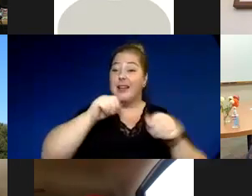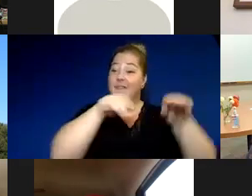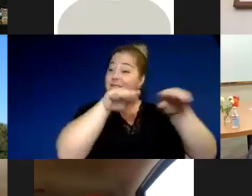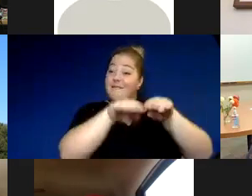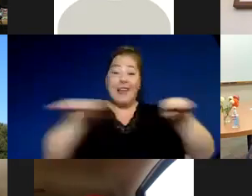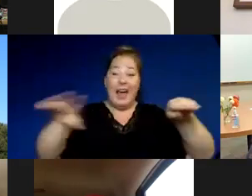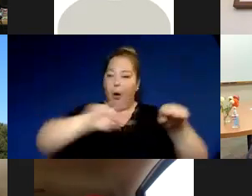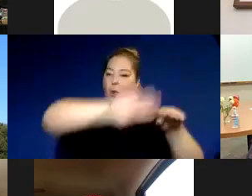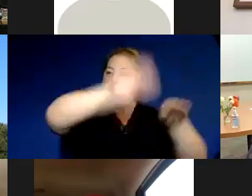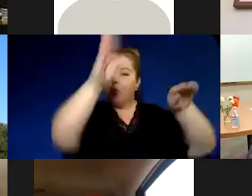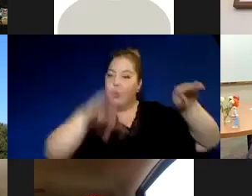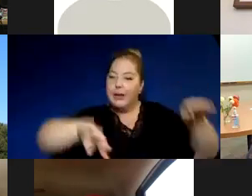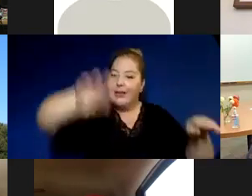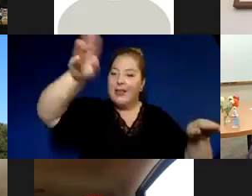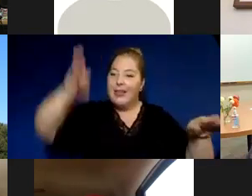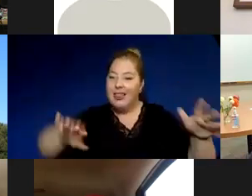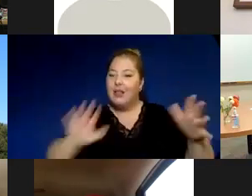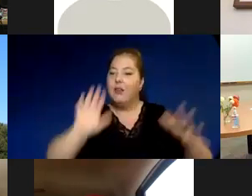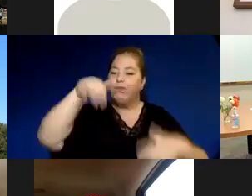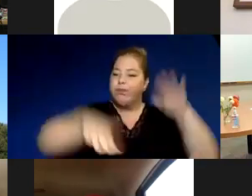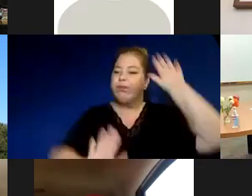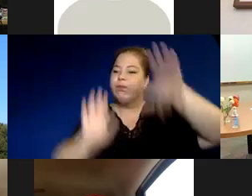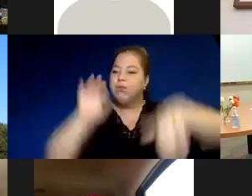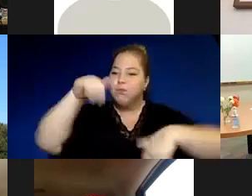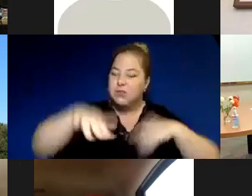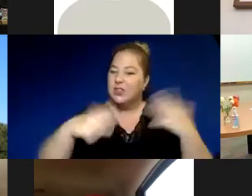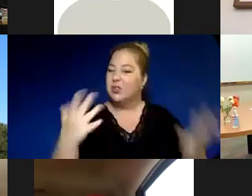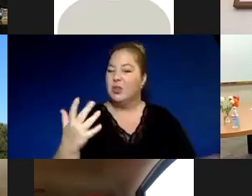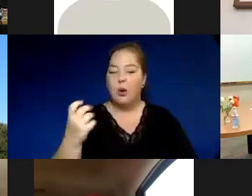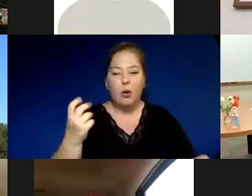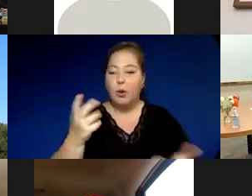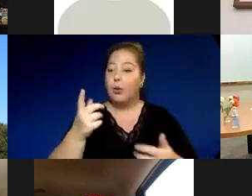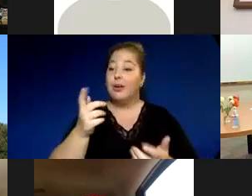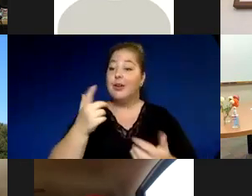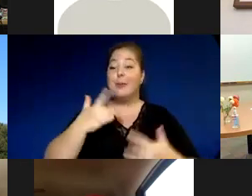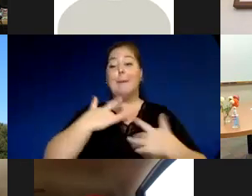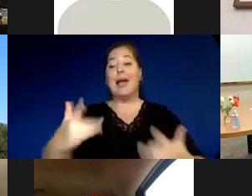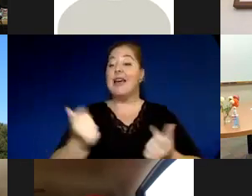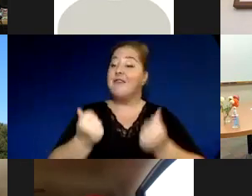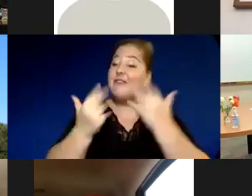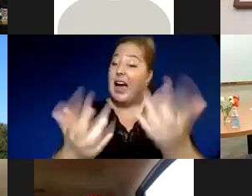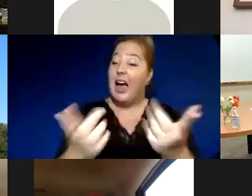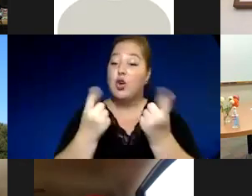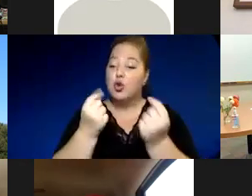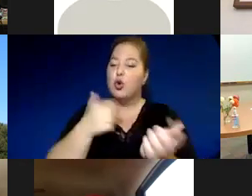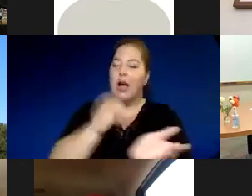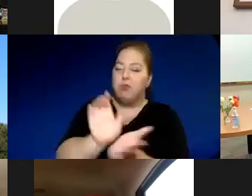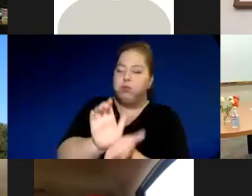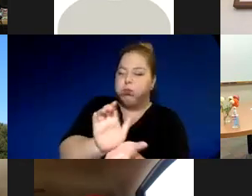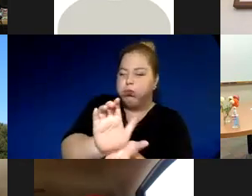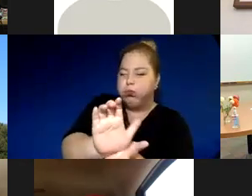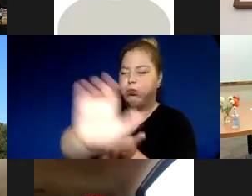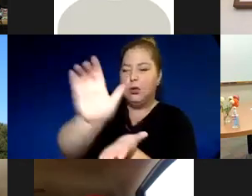el patrón de los vientos, así que si podemos utilizar las retroexcavadoras para cortar el